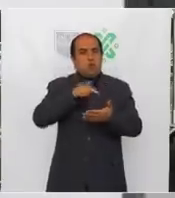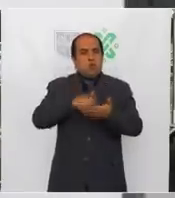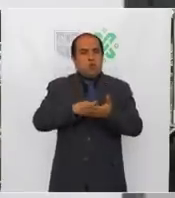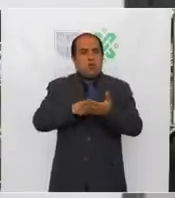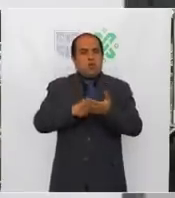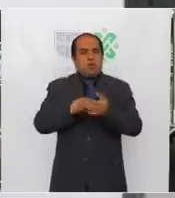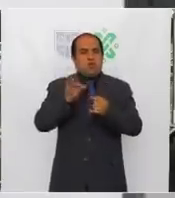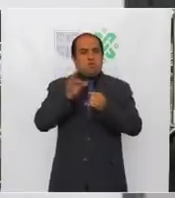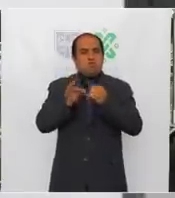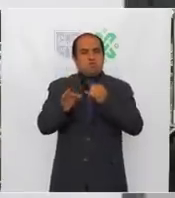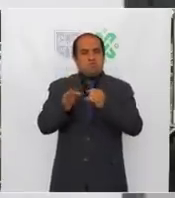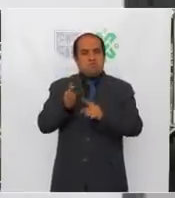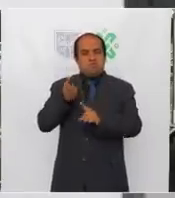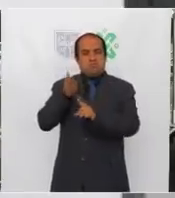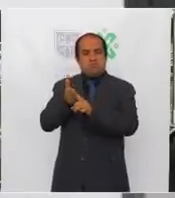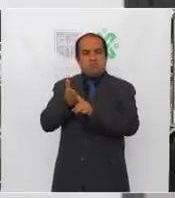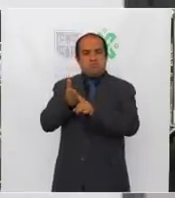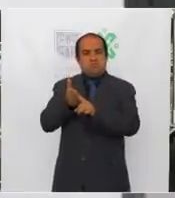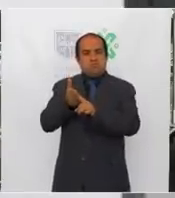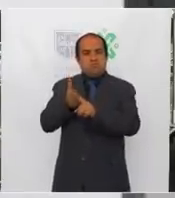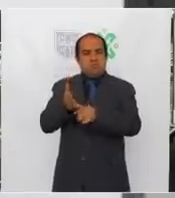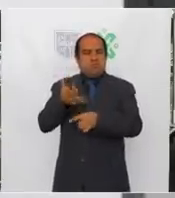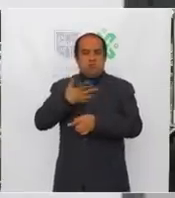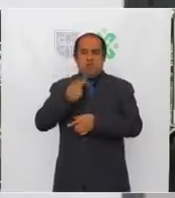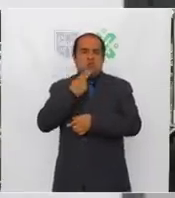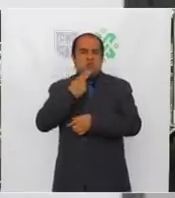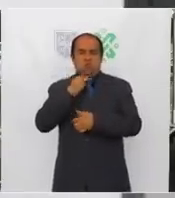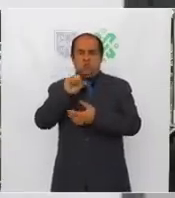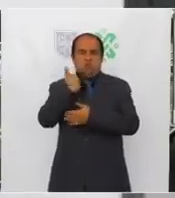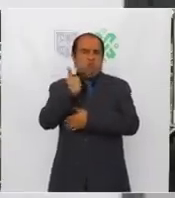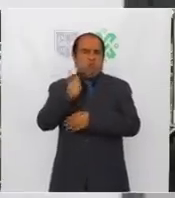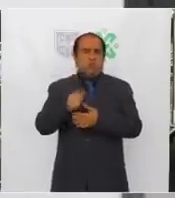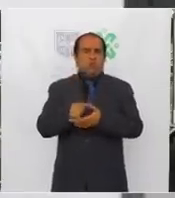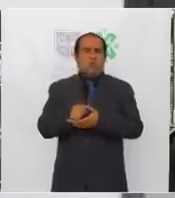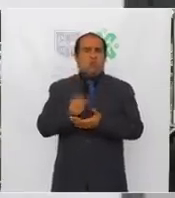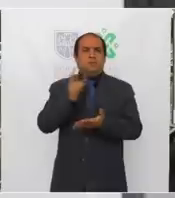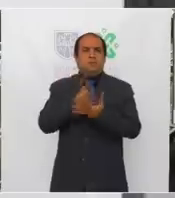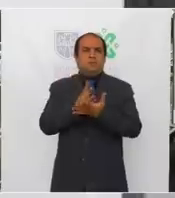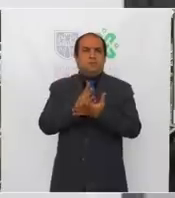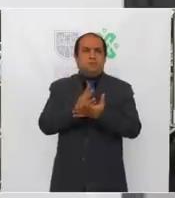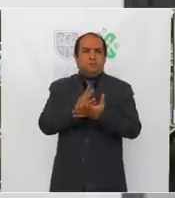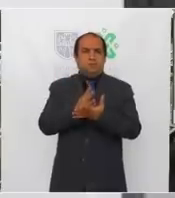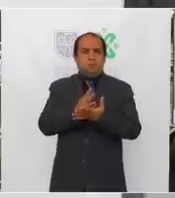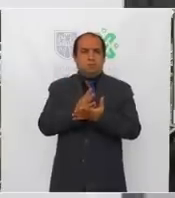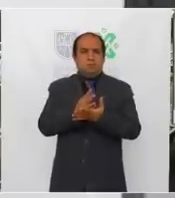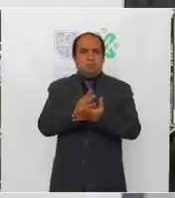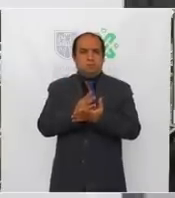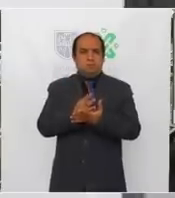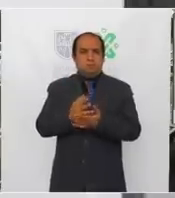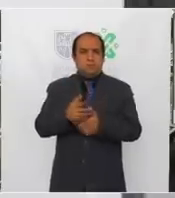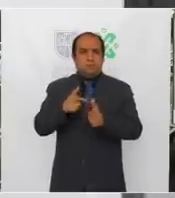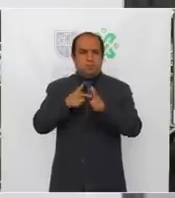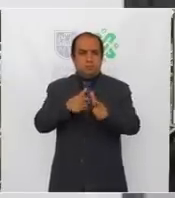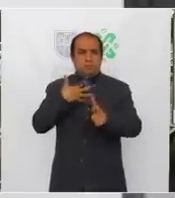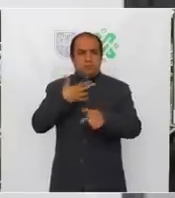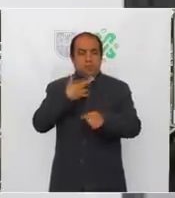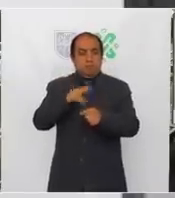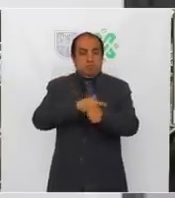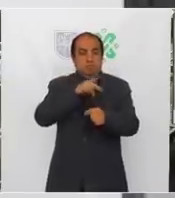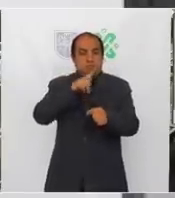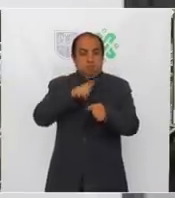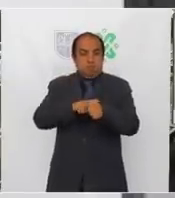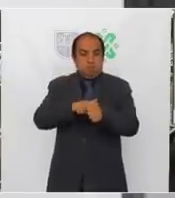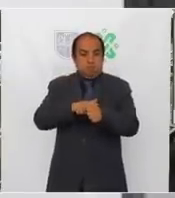que no tenía ningún otro uso más que mantenerse en la naturaleza